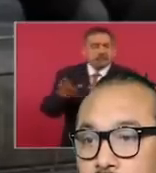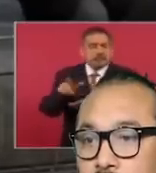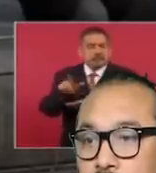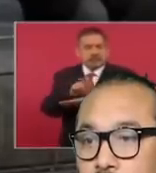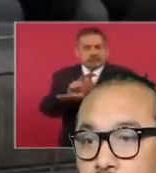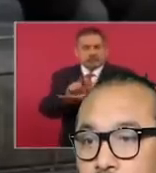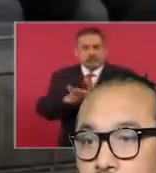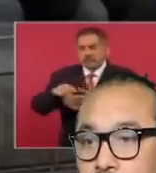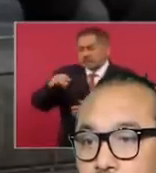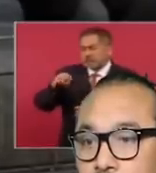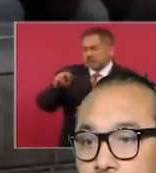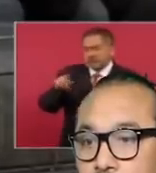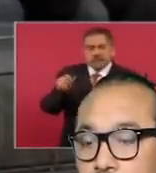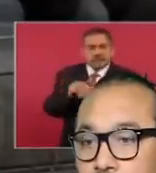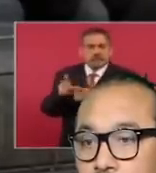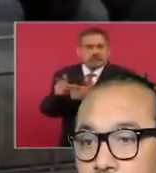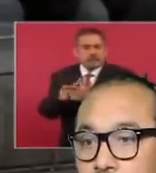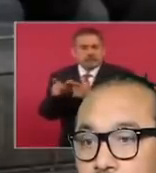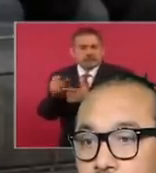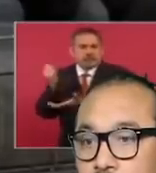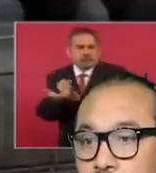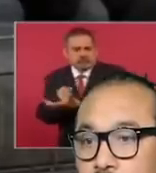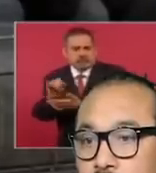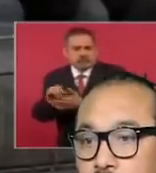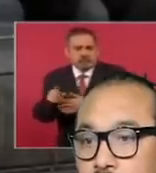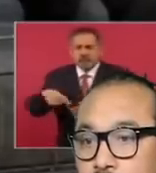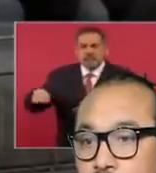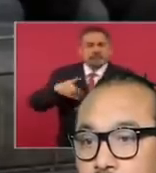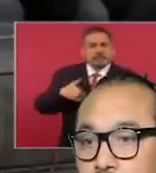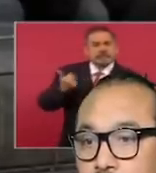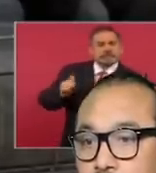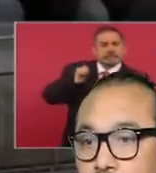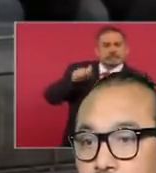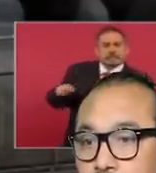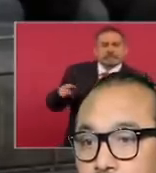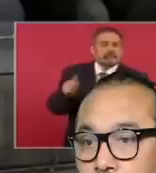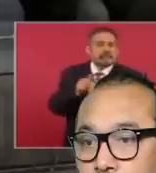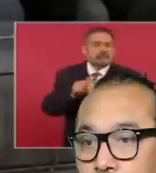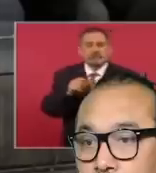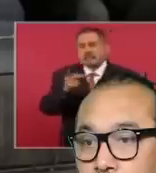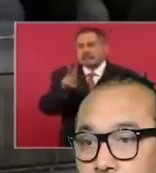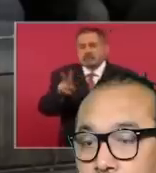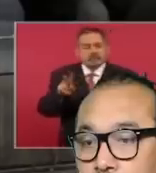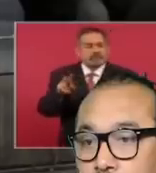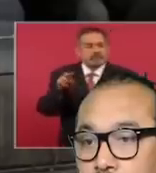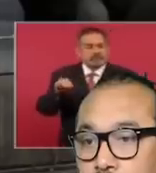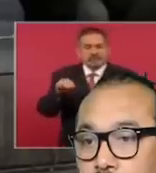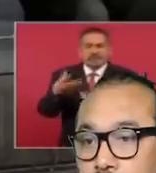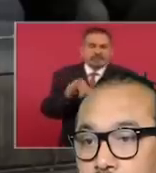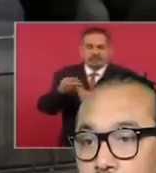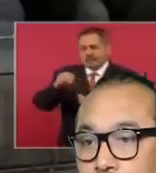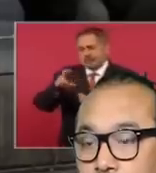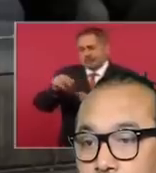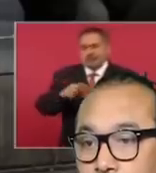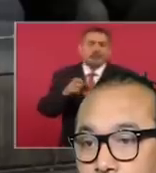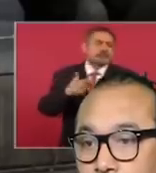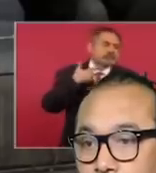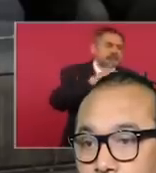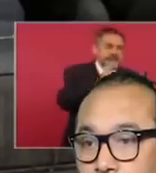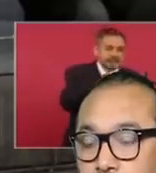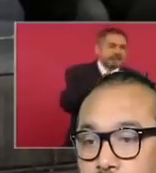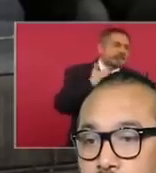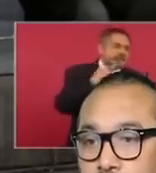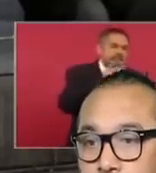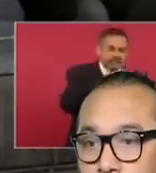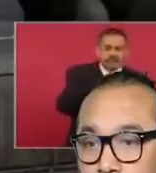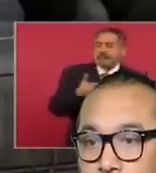Morena y sus aliados Y en este caso los aliados son los beneficiarios el partido verde que hoy es Aliado de morena que lo fue del Pri que lo fue del pan